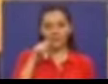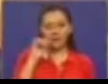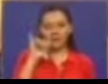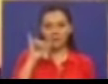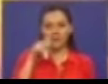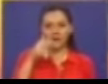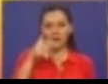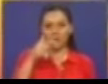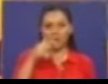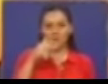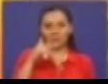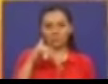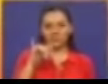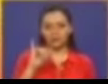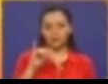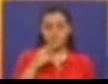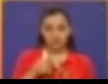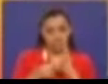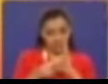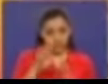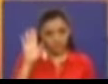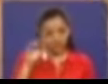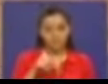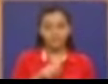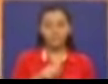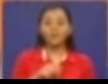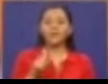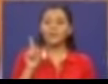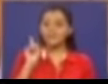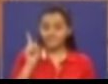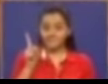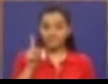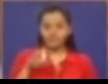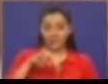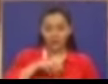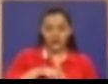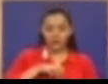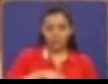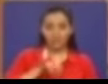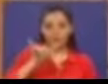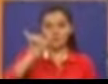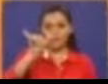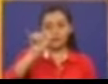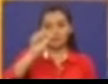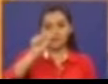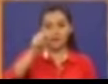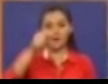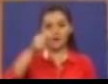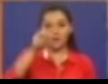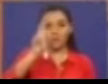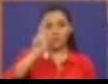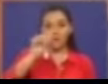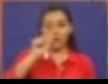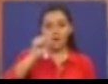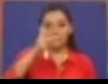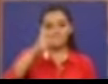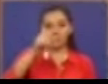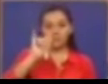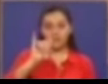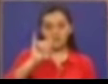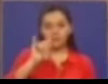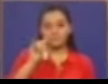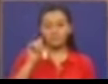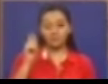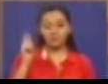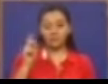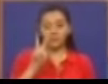presión, así que no me perdona si no hago esta mención. Que nuestro querido cantón Yaguachi, un cantón muy antiguo, celebra el